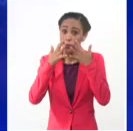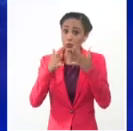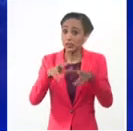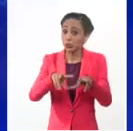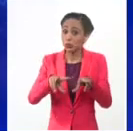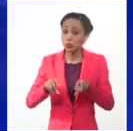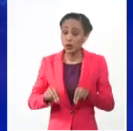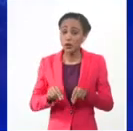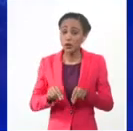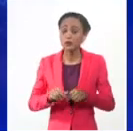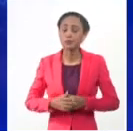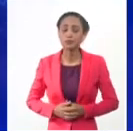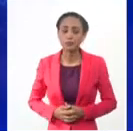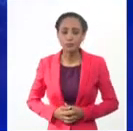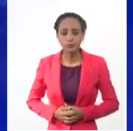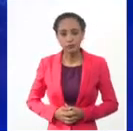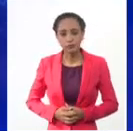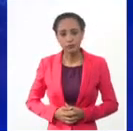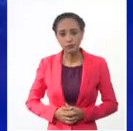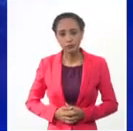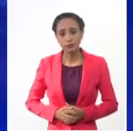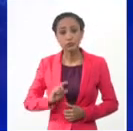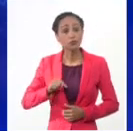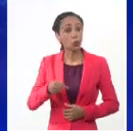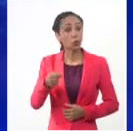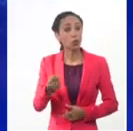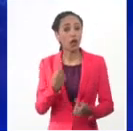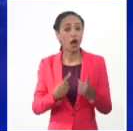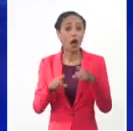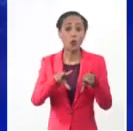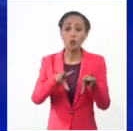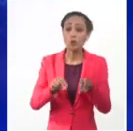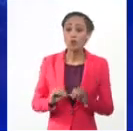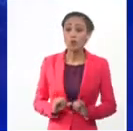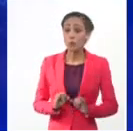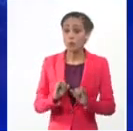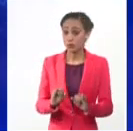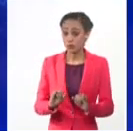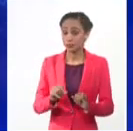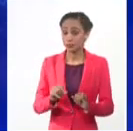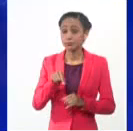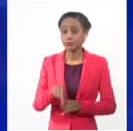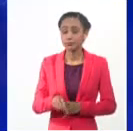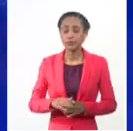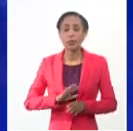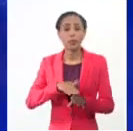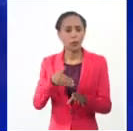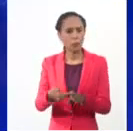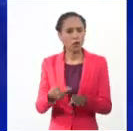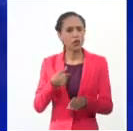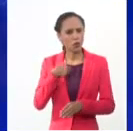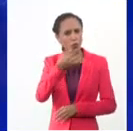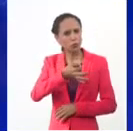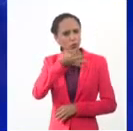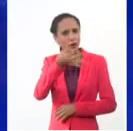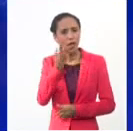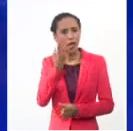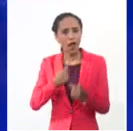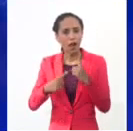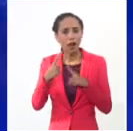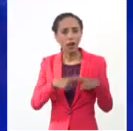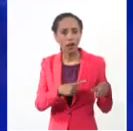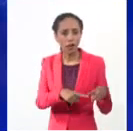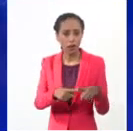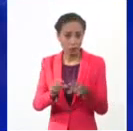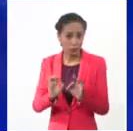¿no? Es noticia y todos los días hay algo nuevo. Yo después al final vamos a hacer algunos comentarios y